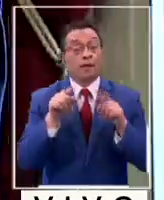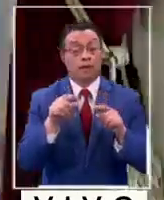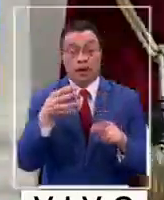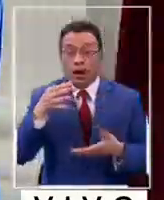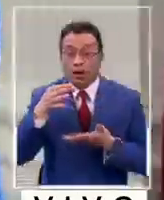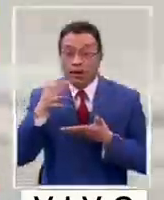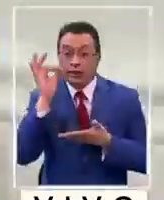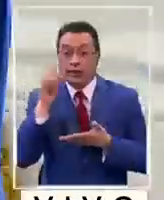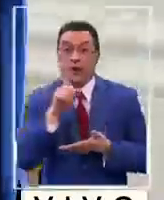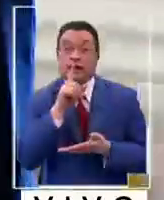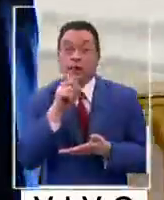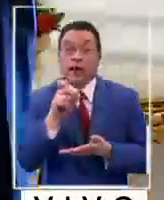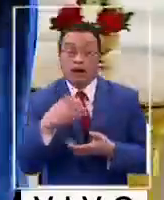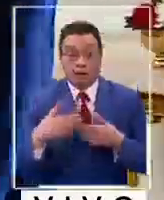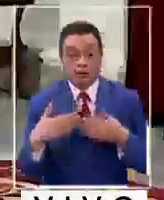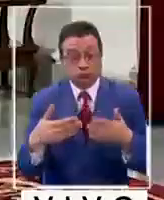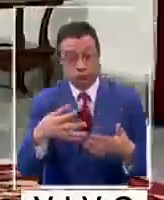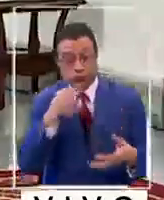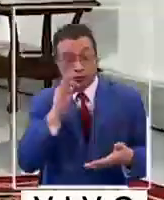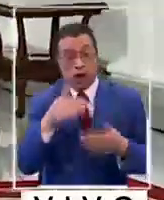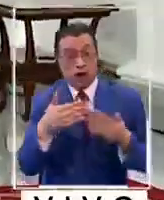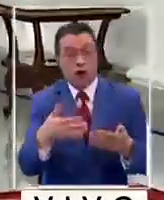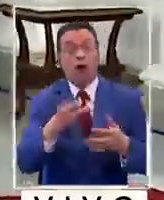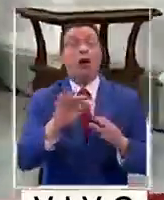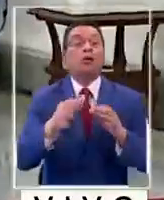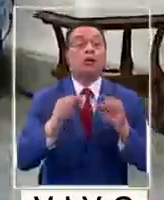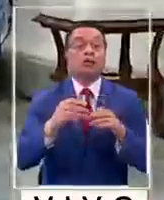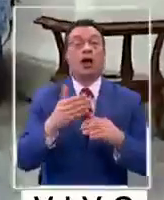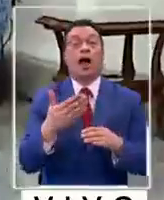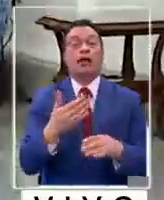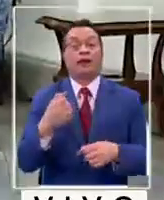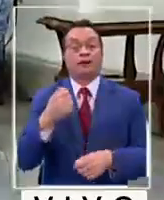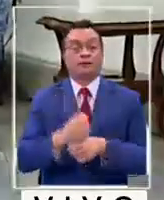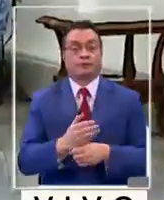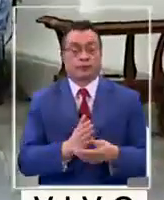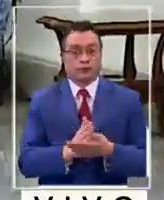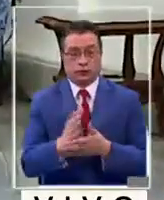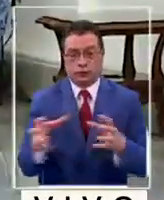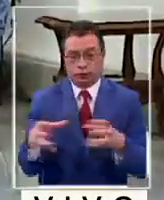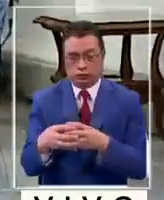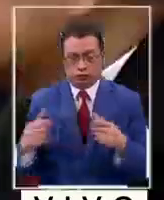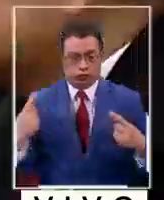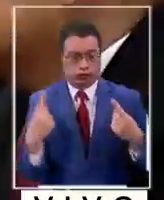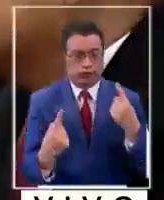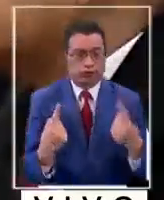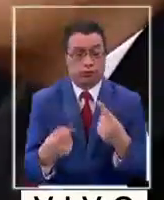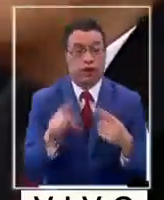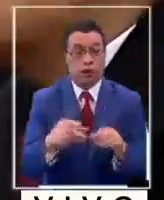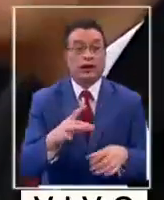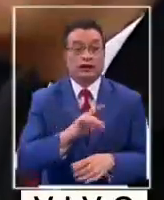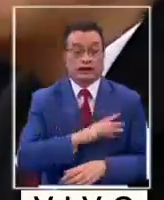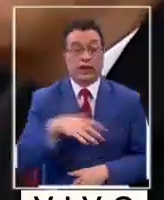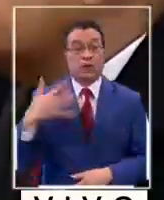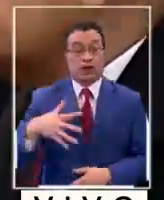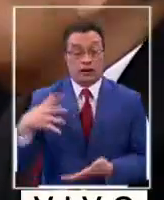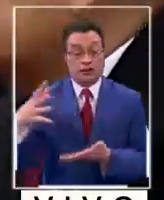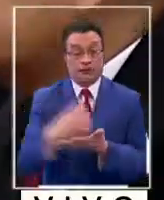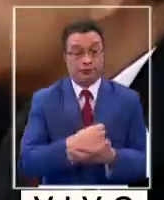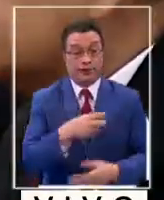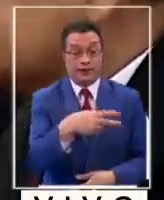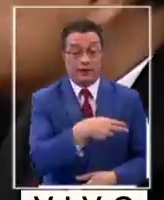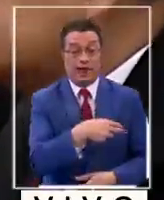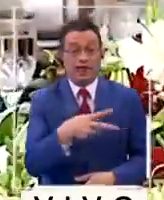un té en la terraza del palacio antes de comenzar a trabajar junto a las delegaciones. Para Chile lo importante era conseguir que Indonesia